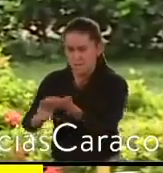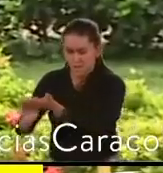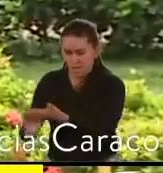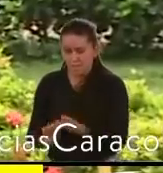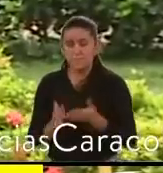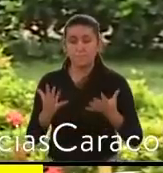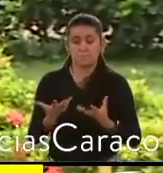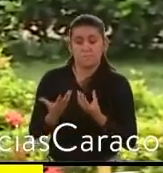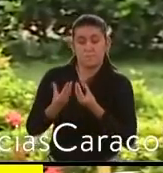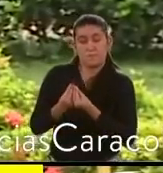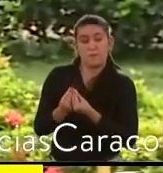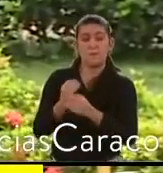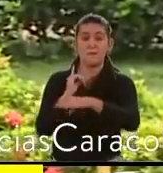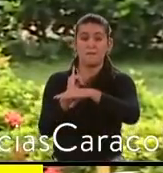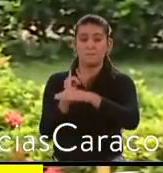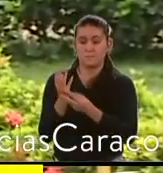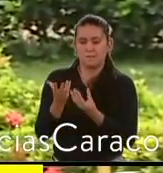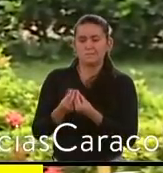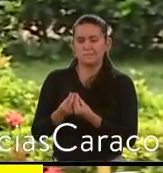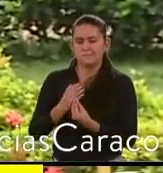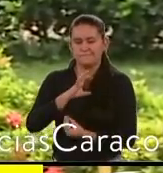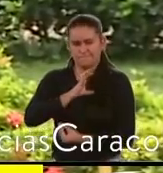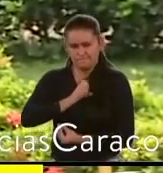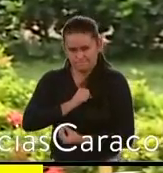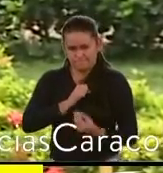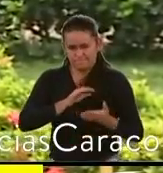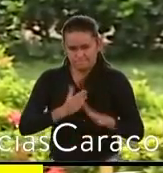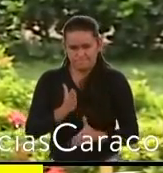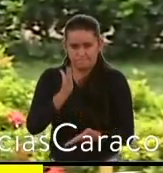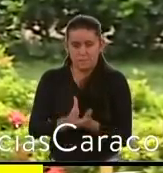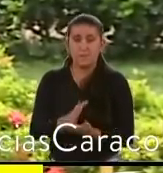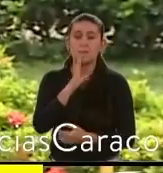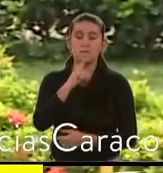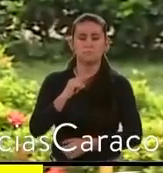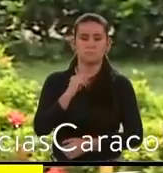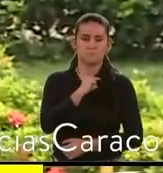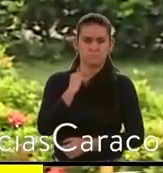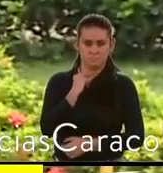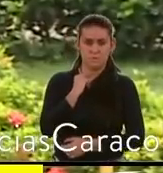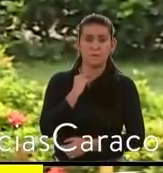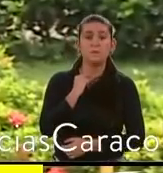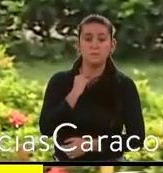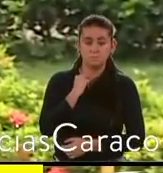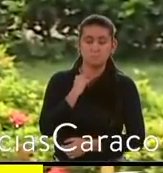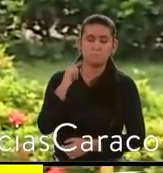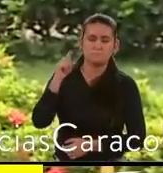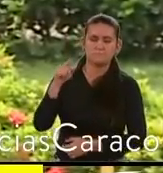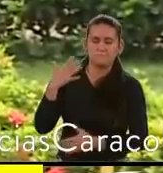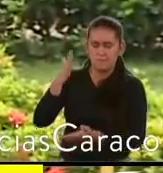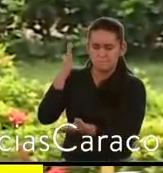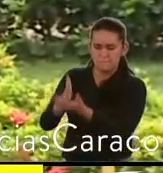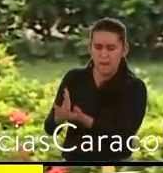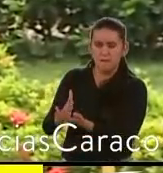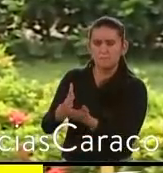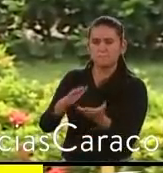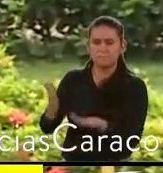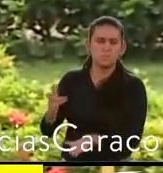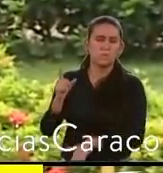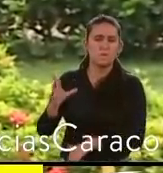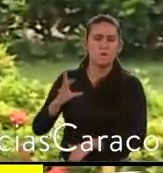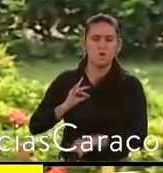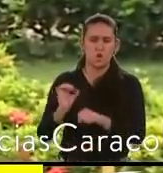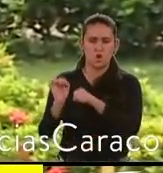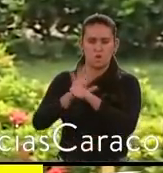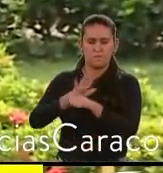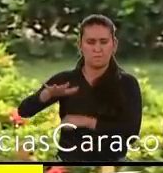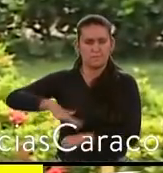La arquidiócesis de Cartagena está de luto por la muerte del padre Edwin Marzán, un sacerdote que es la nueva víctima de COVID-19 en la